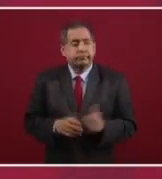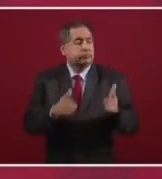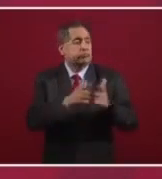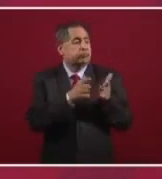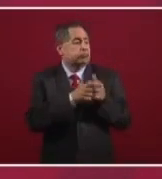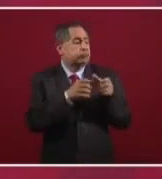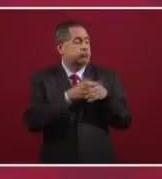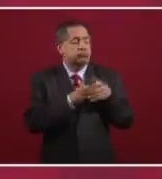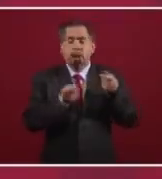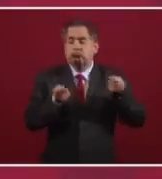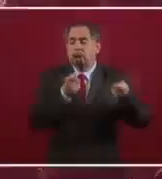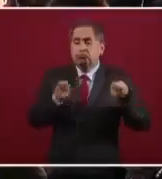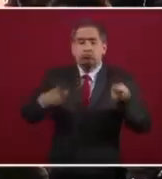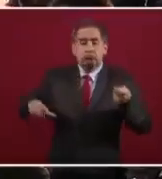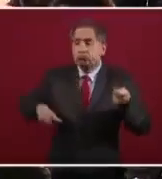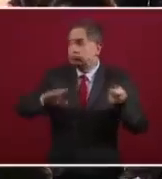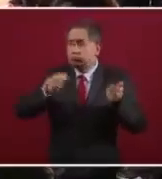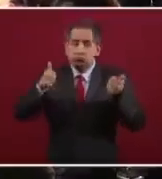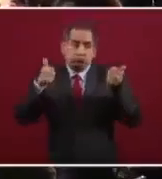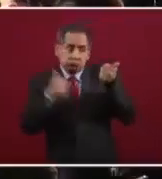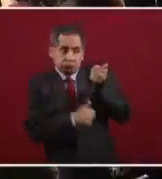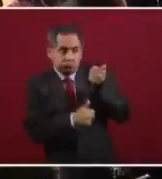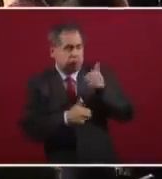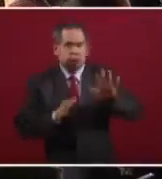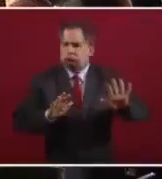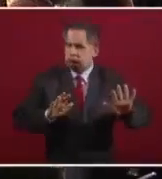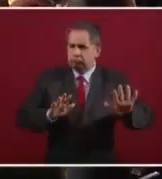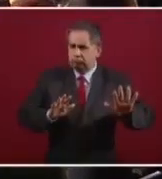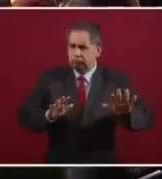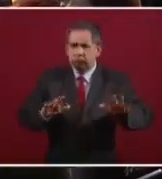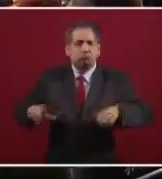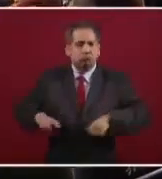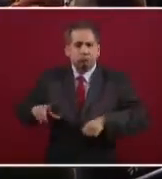grupos de intereses creados, que el gobierno represente a todos